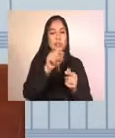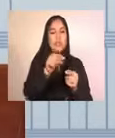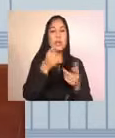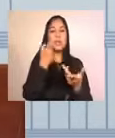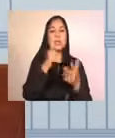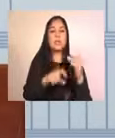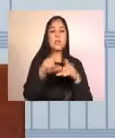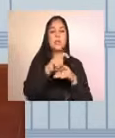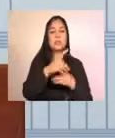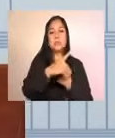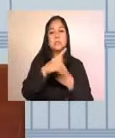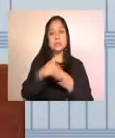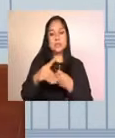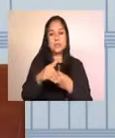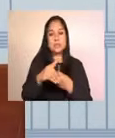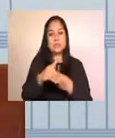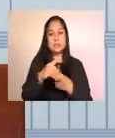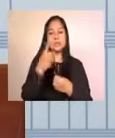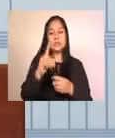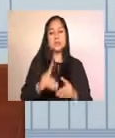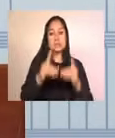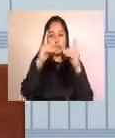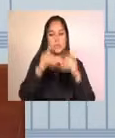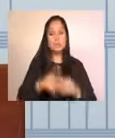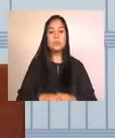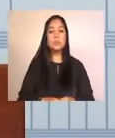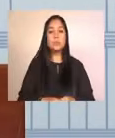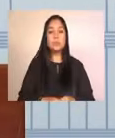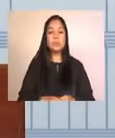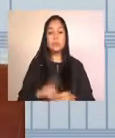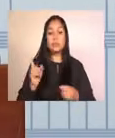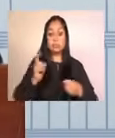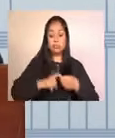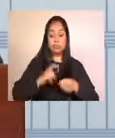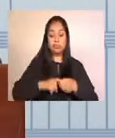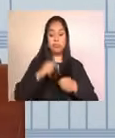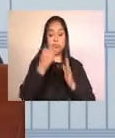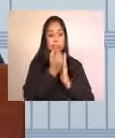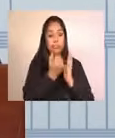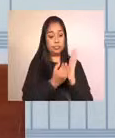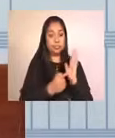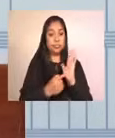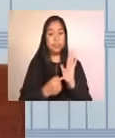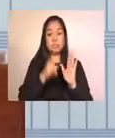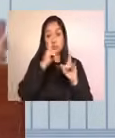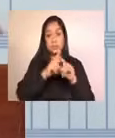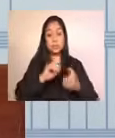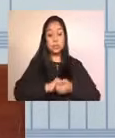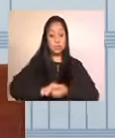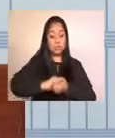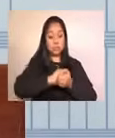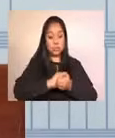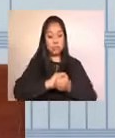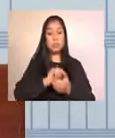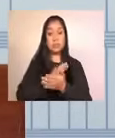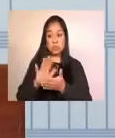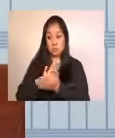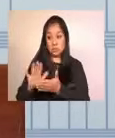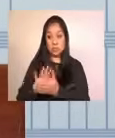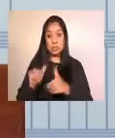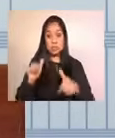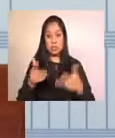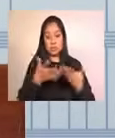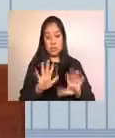consejos departamentales de desarrollo. Dentro de ellos, puntualizarles los convenios de ejecución, que es la fase última donde